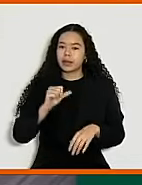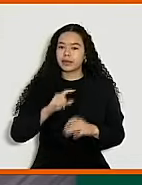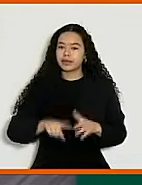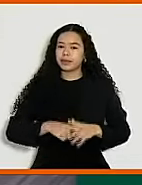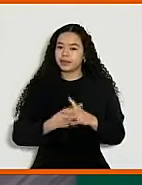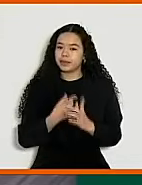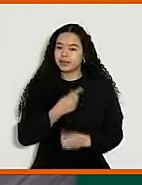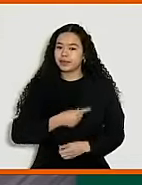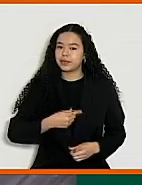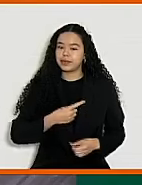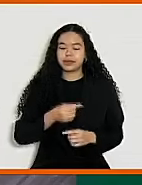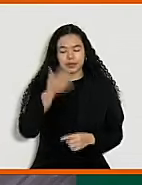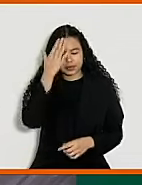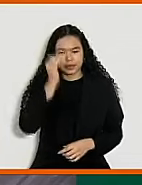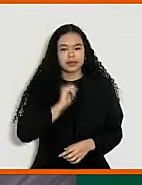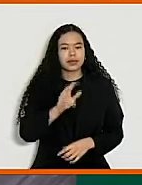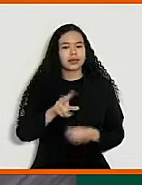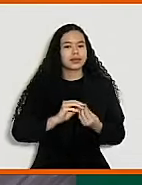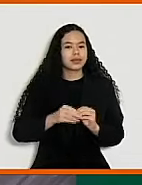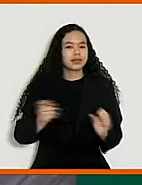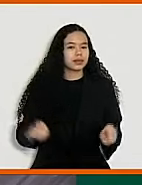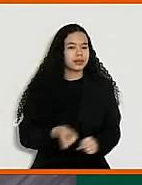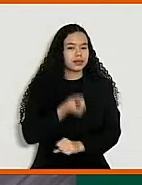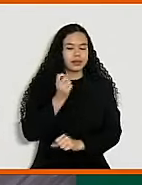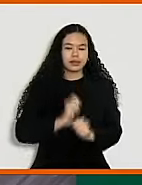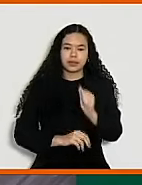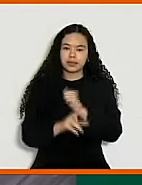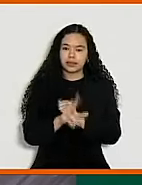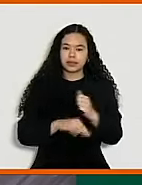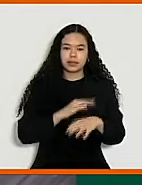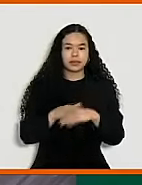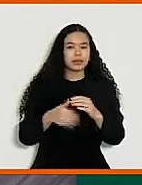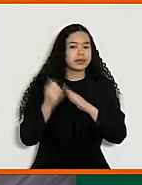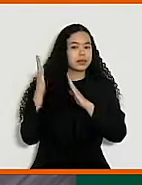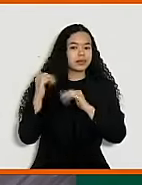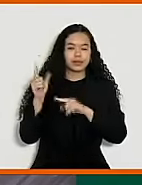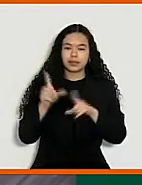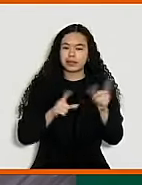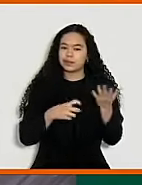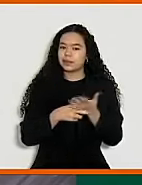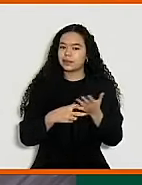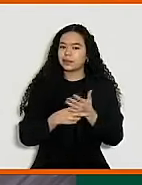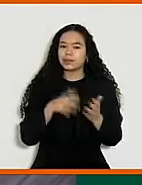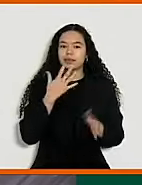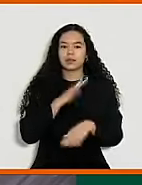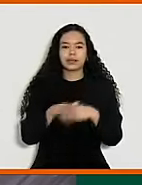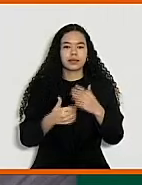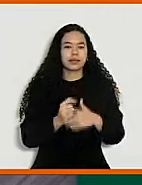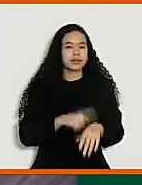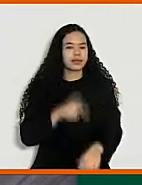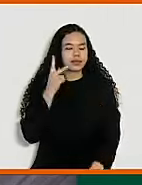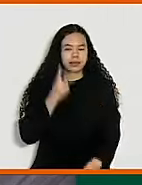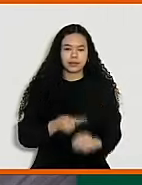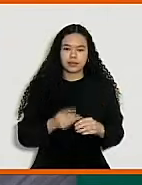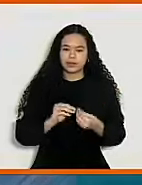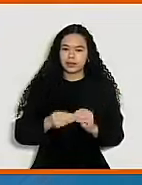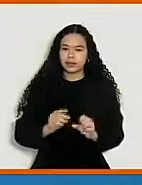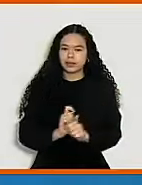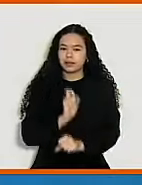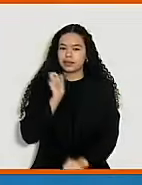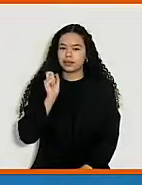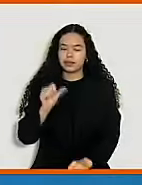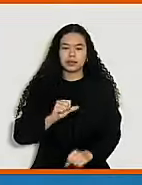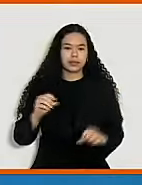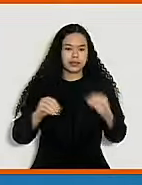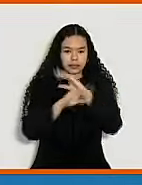diversión conociendo los tres números favorecidos para Pega 3, así que espero que tengas tu boleto en mano y te deseo suerte porque se viene el primer número seleccionado para